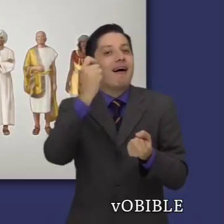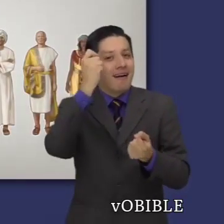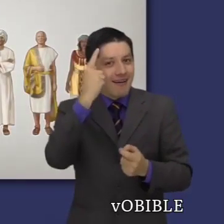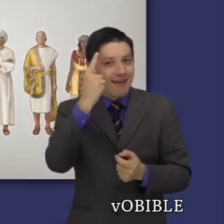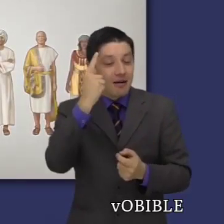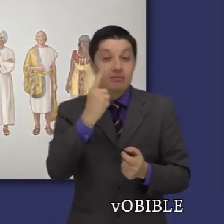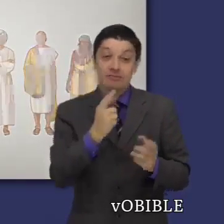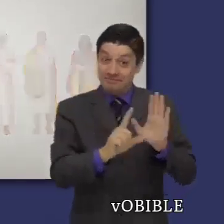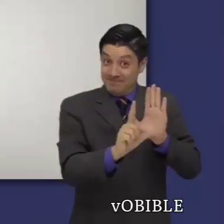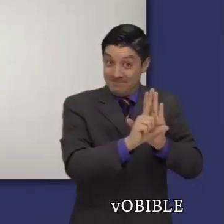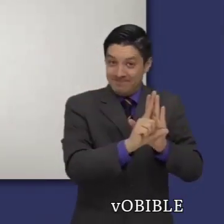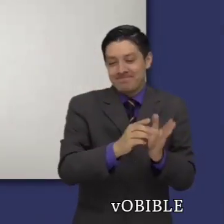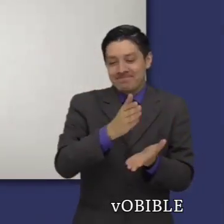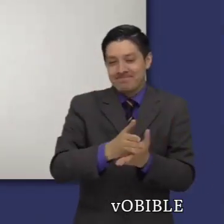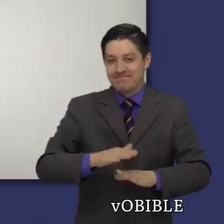ley.